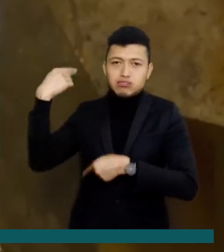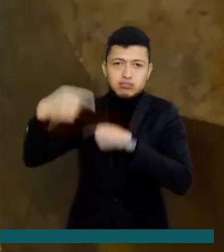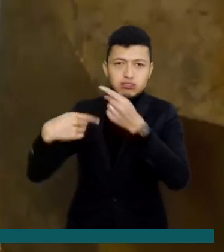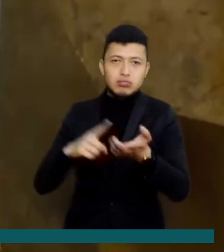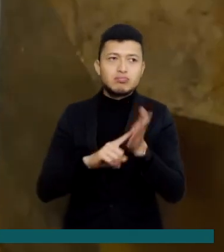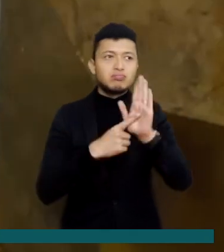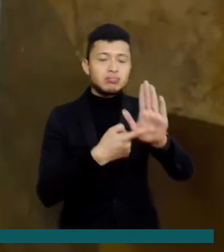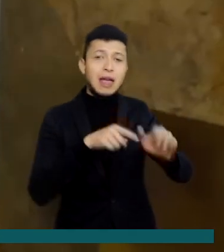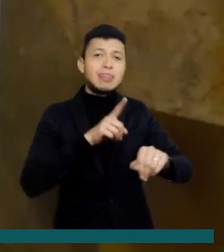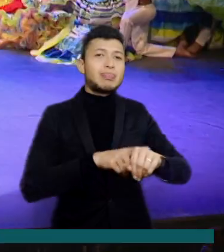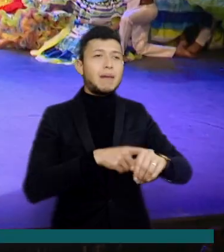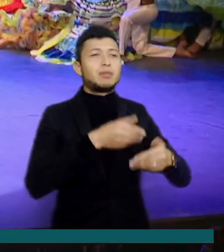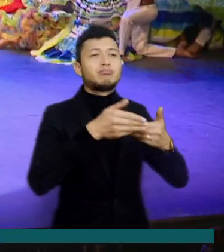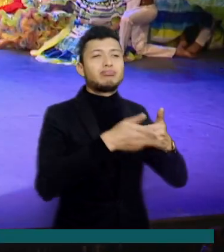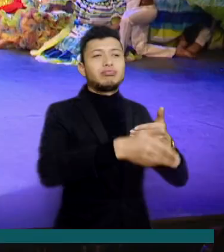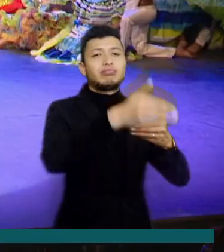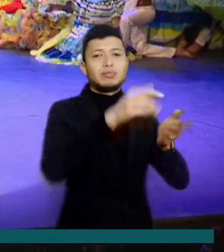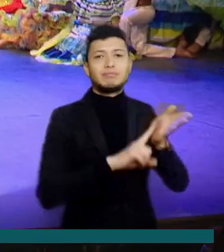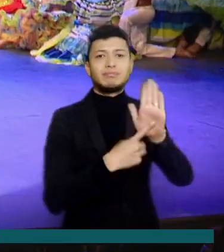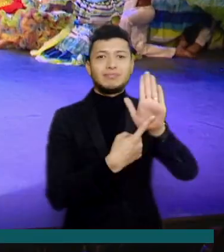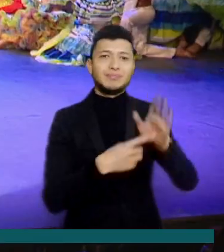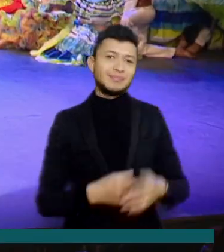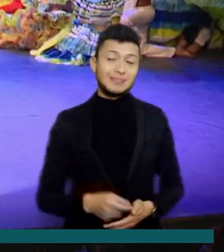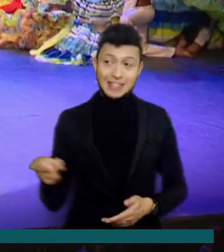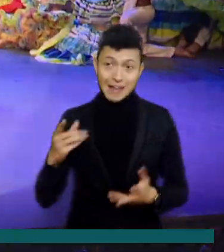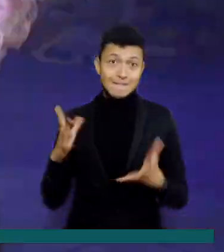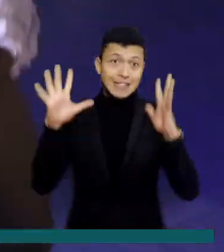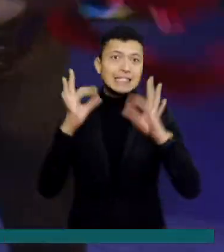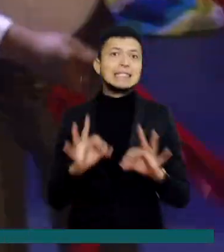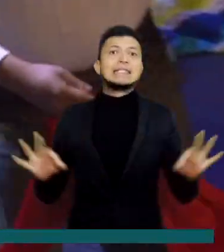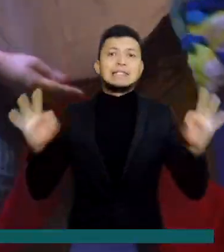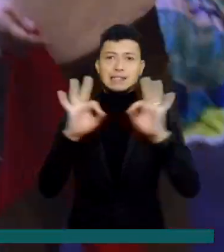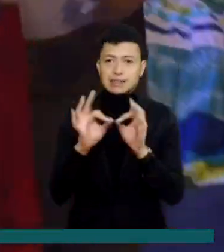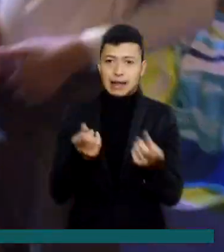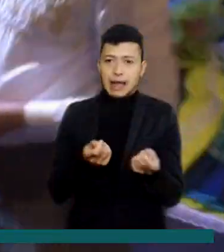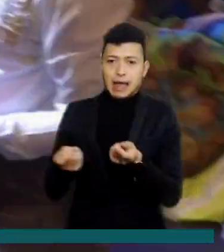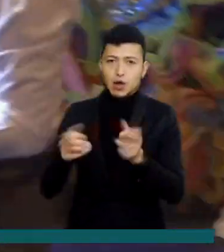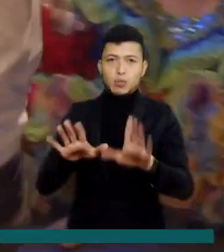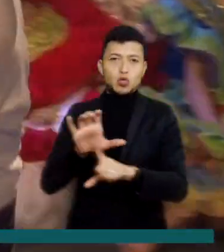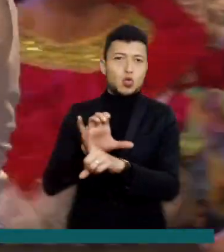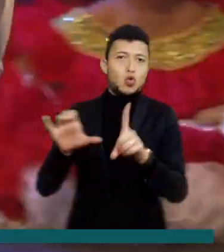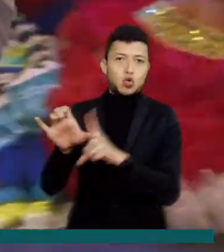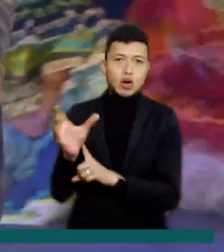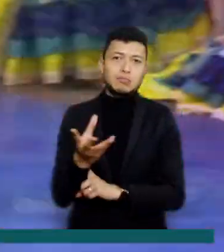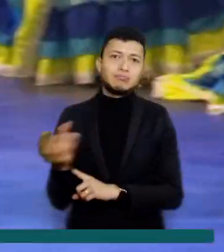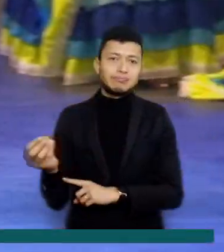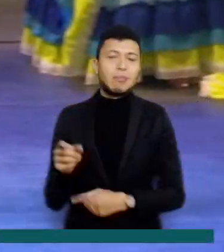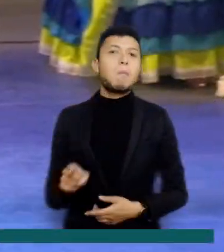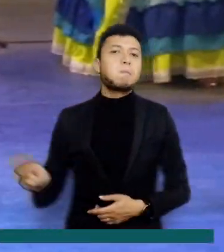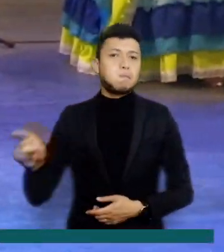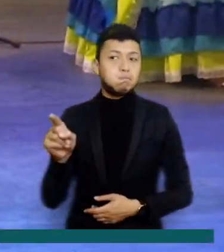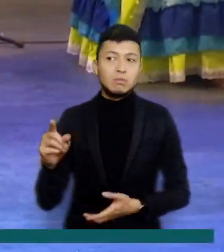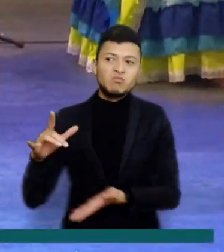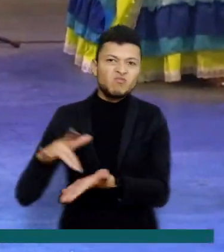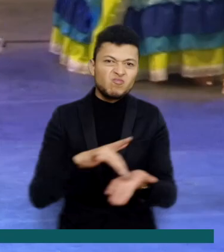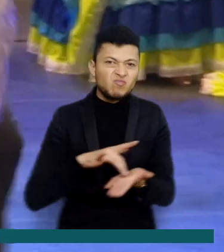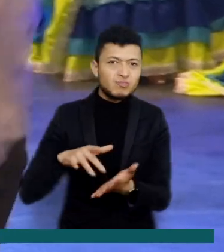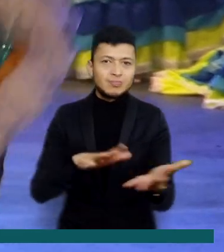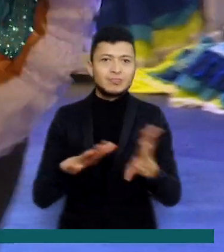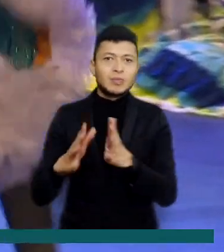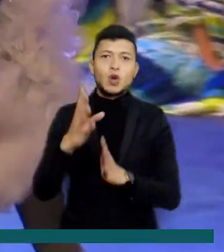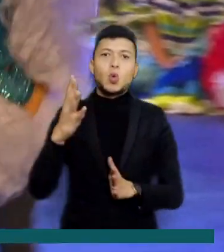supuesto de trascender en el tiempo. Este festival también tiene una importancia económica para el sector cultural, porque en él